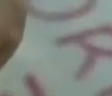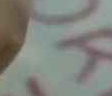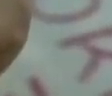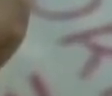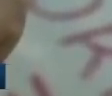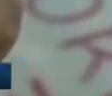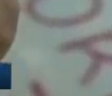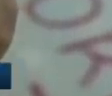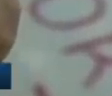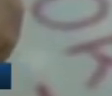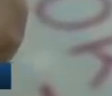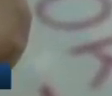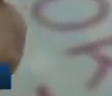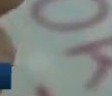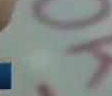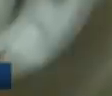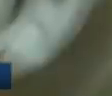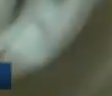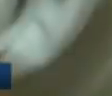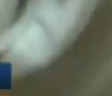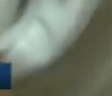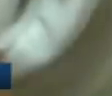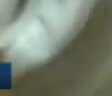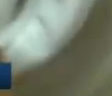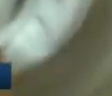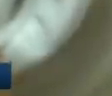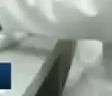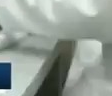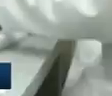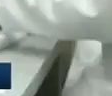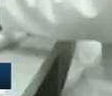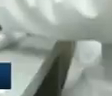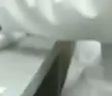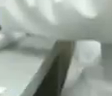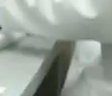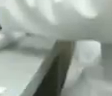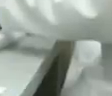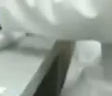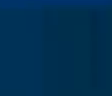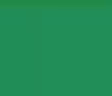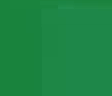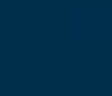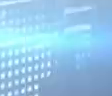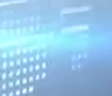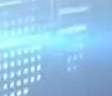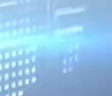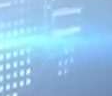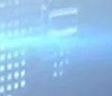Sector privado y universidades podrán importar las vacunas del COVID-19.